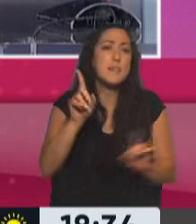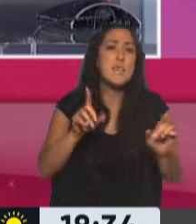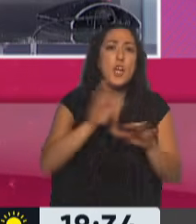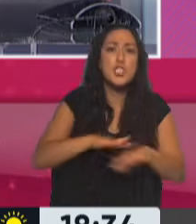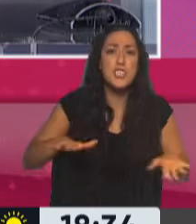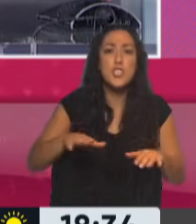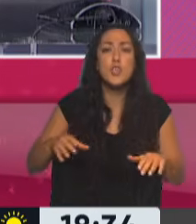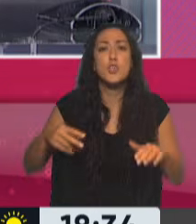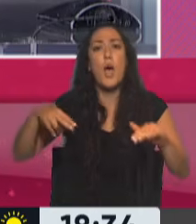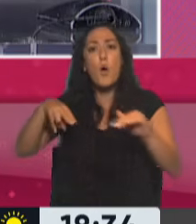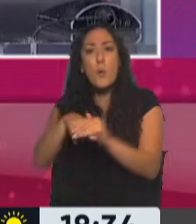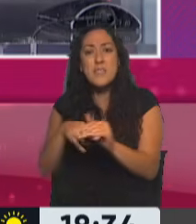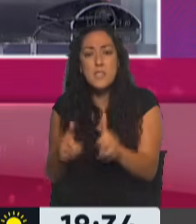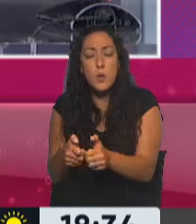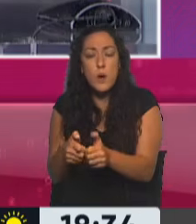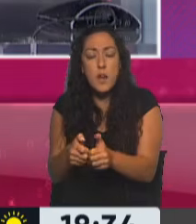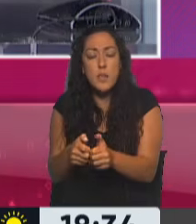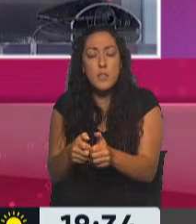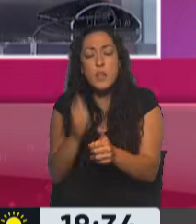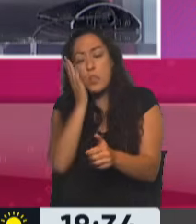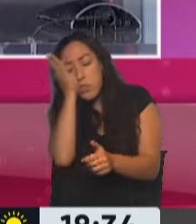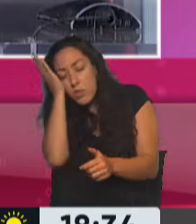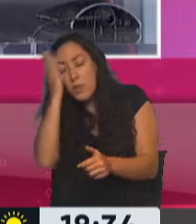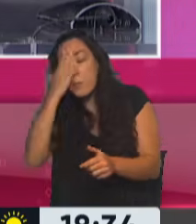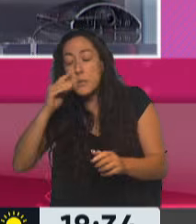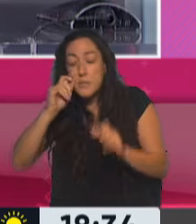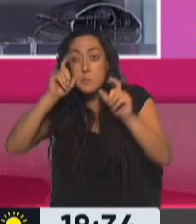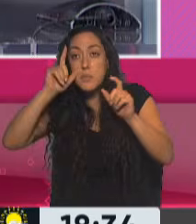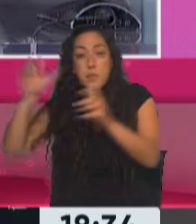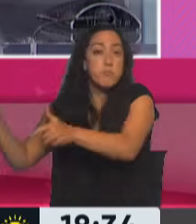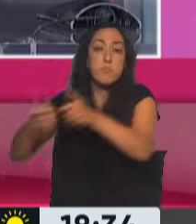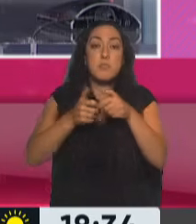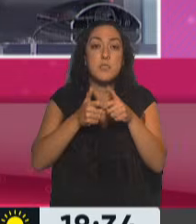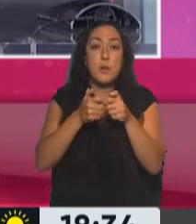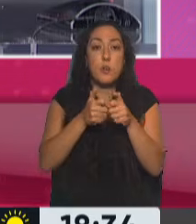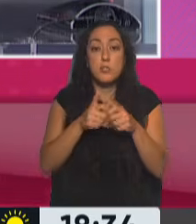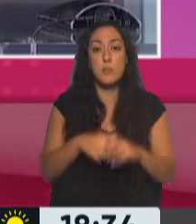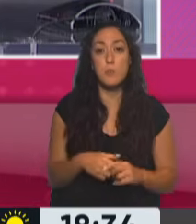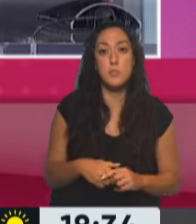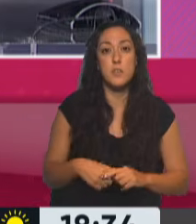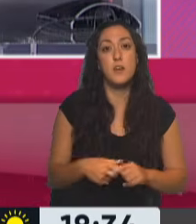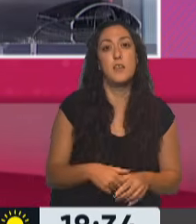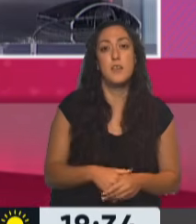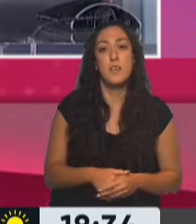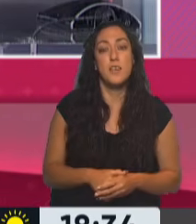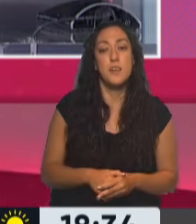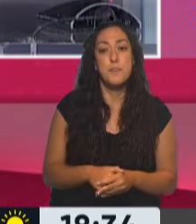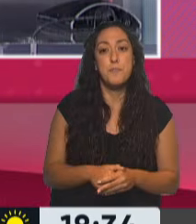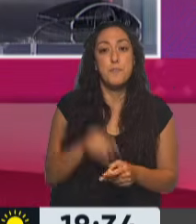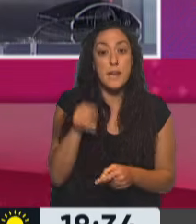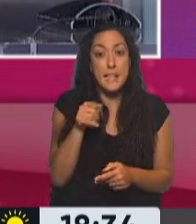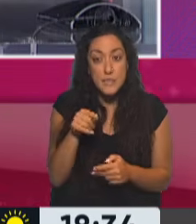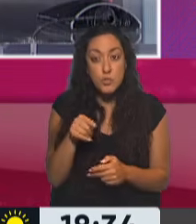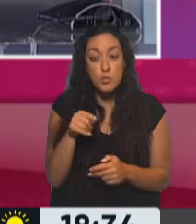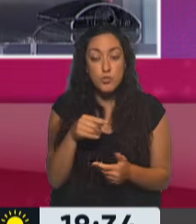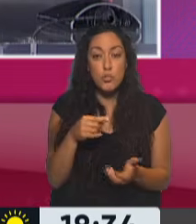se levantan y la primera acción que tienen es vincularse con un teléfono. Y hay un gran misterio. ¿Qué es lo que se está construyendo